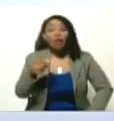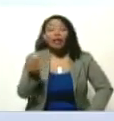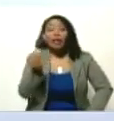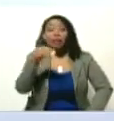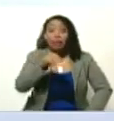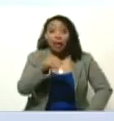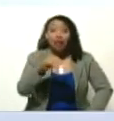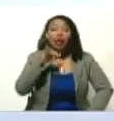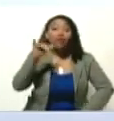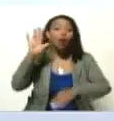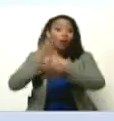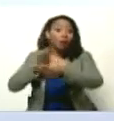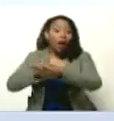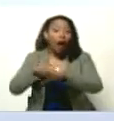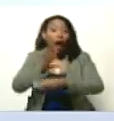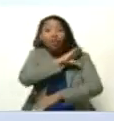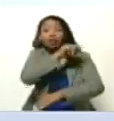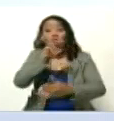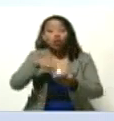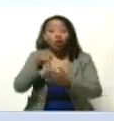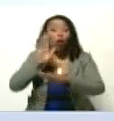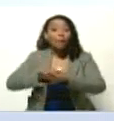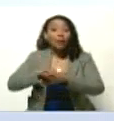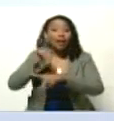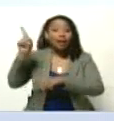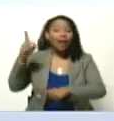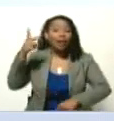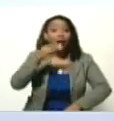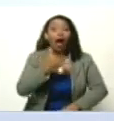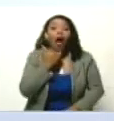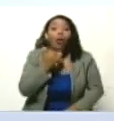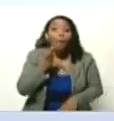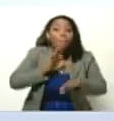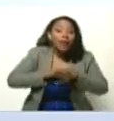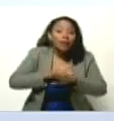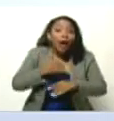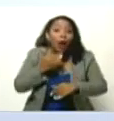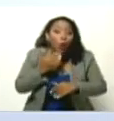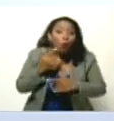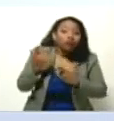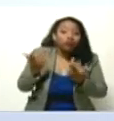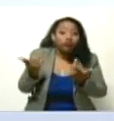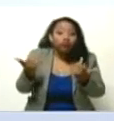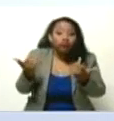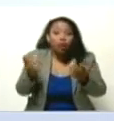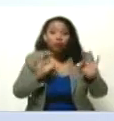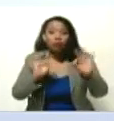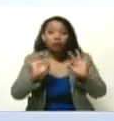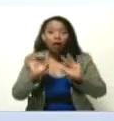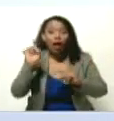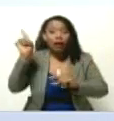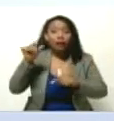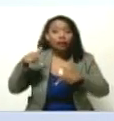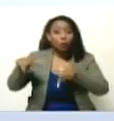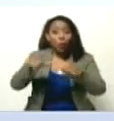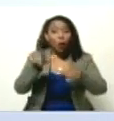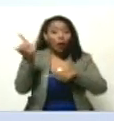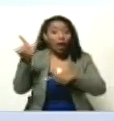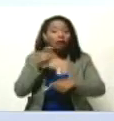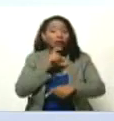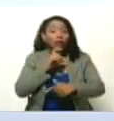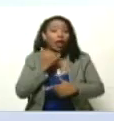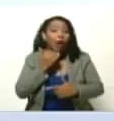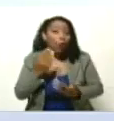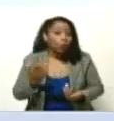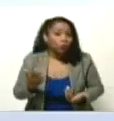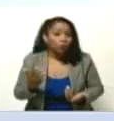Dirección Nacional, ¿ves?, de lo que ocurre allá o de alguna eventualidad que pudiera ocurrir en estos lugares. Es la